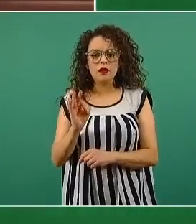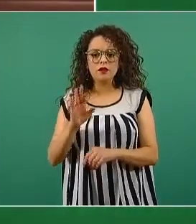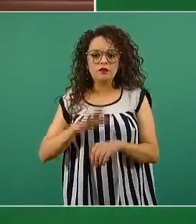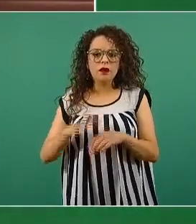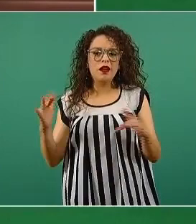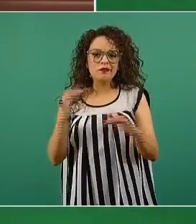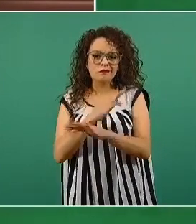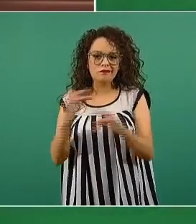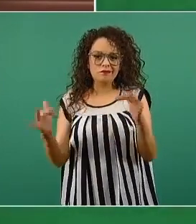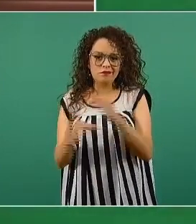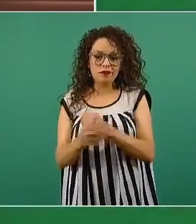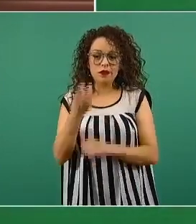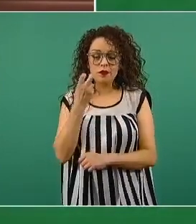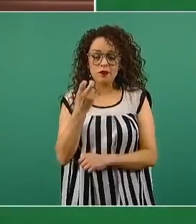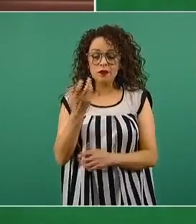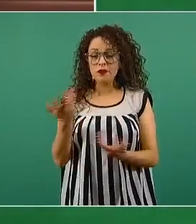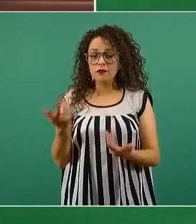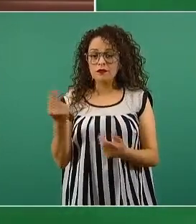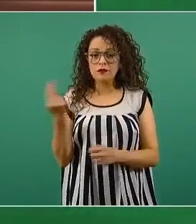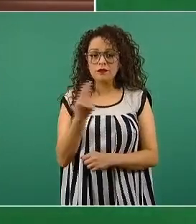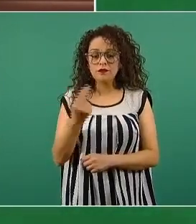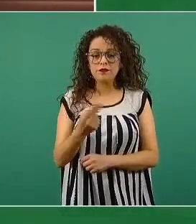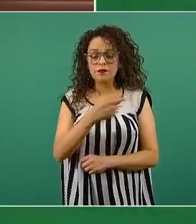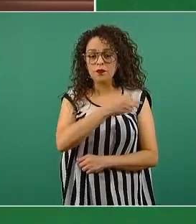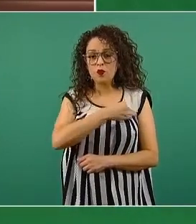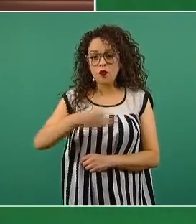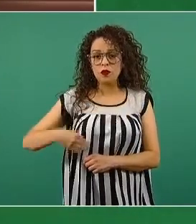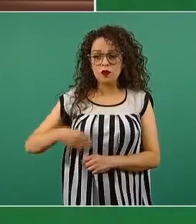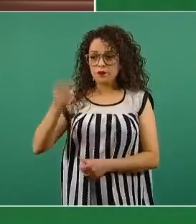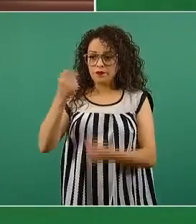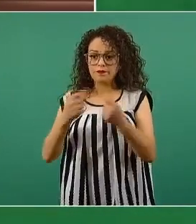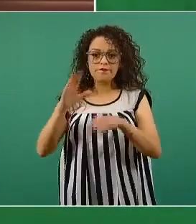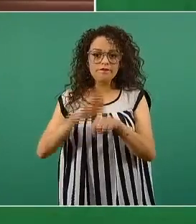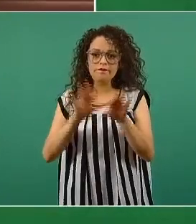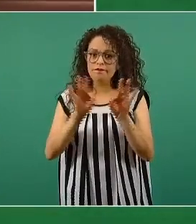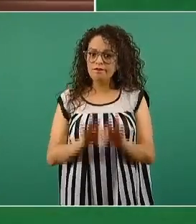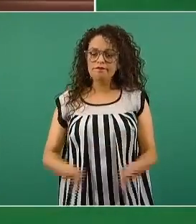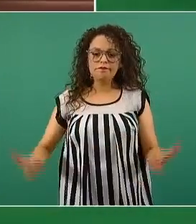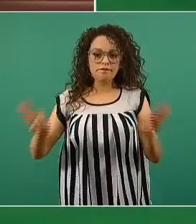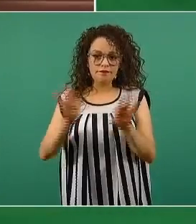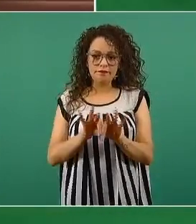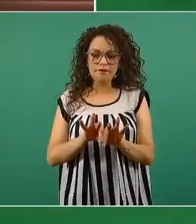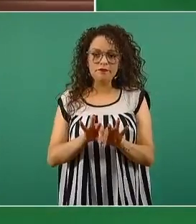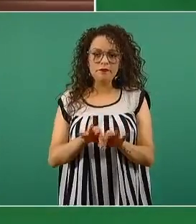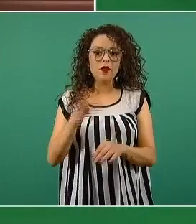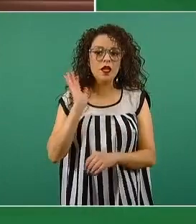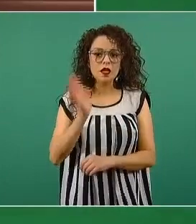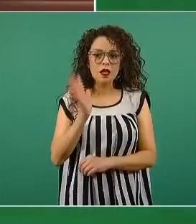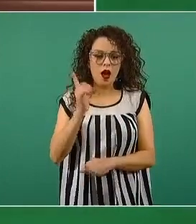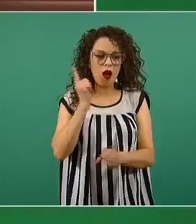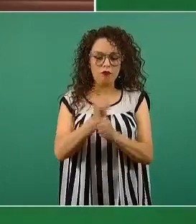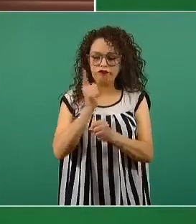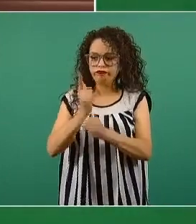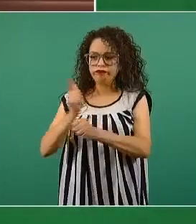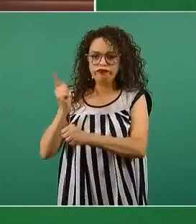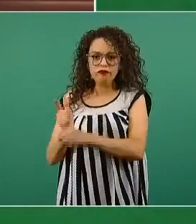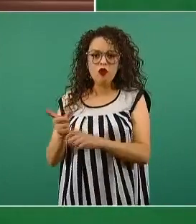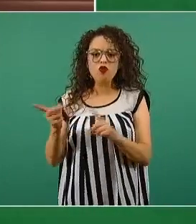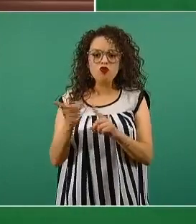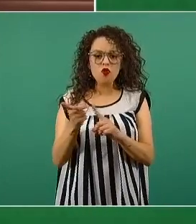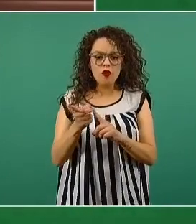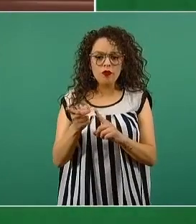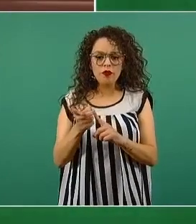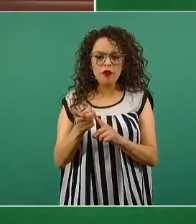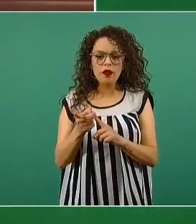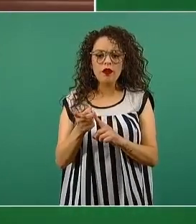Entonces, por un lado, estamos priorizando ciertos municipios. En la primera fase hay municipios que ya tenemos muy bien identificados, donde durante